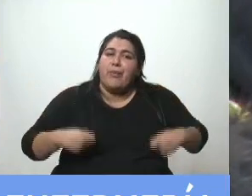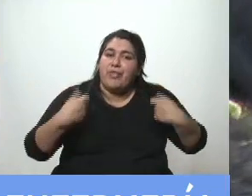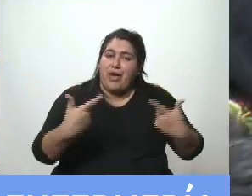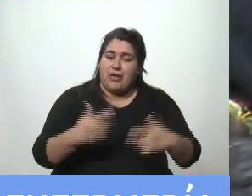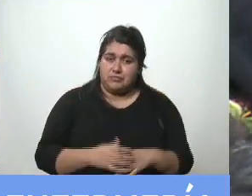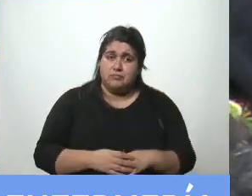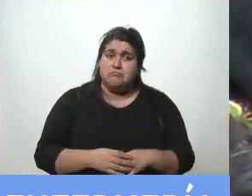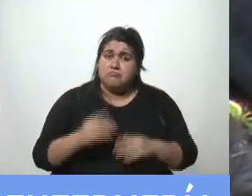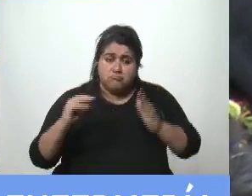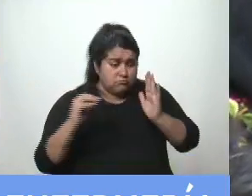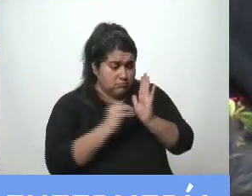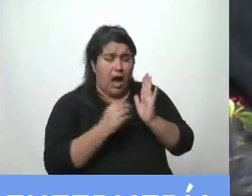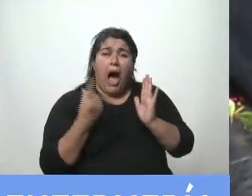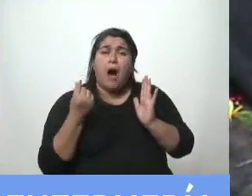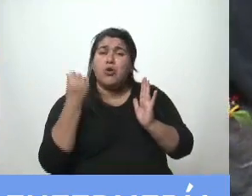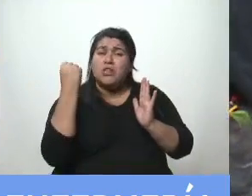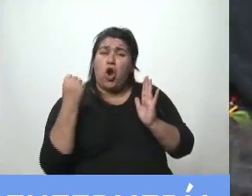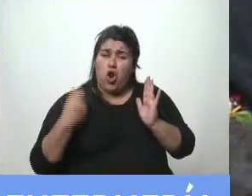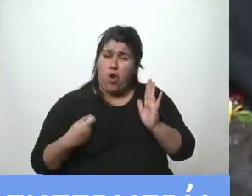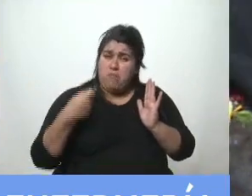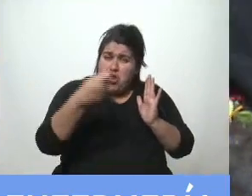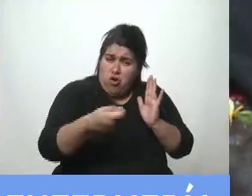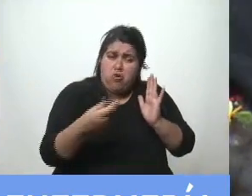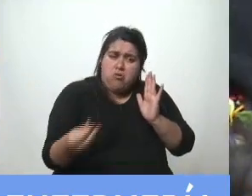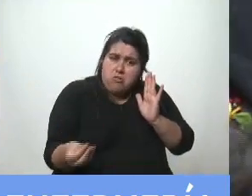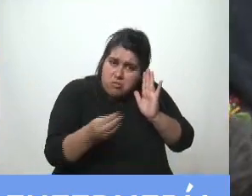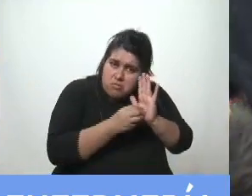aporte económico porque es necesario, es indispensable. Y